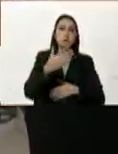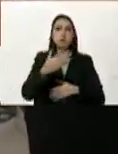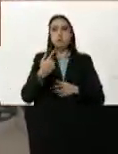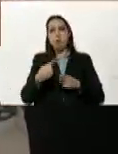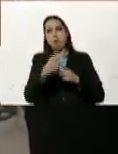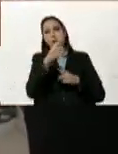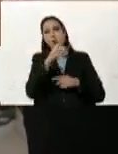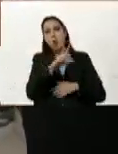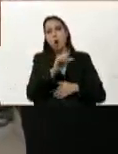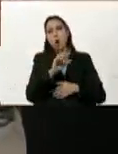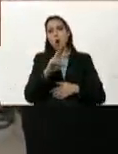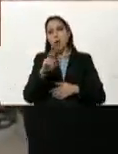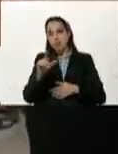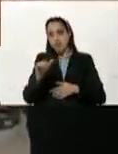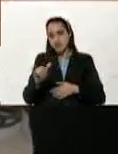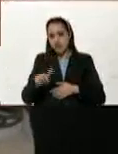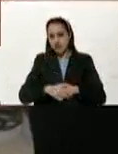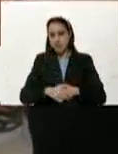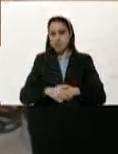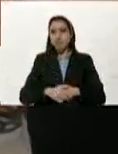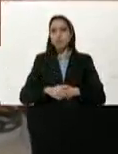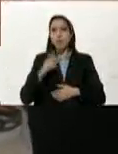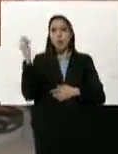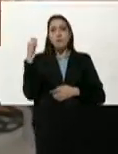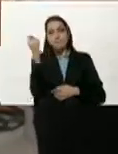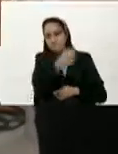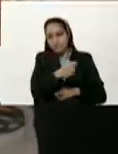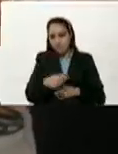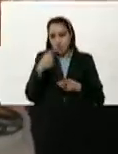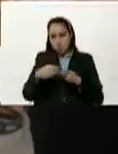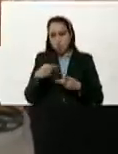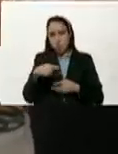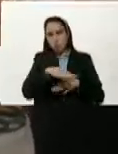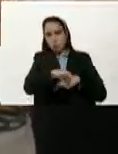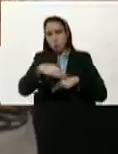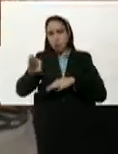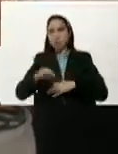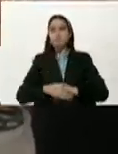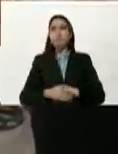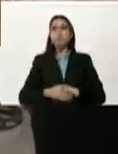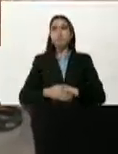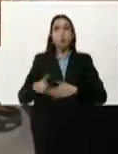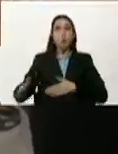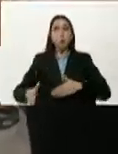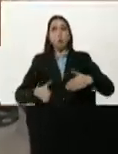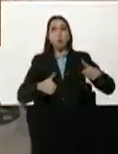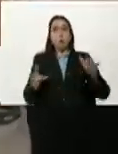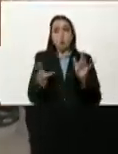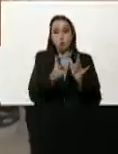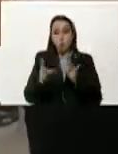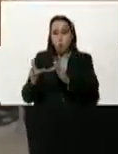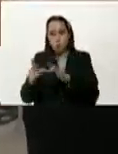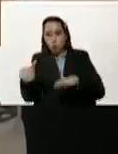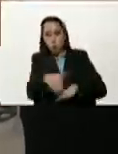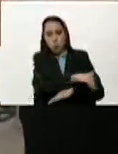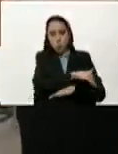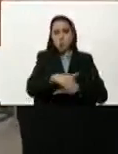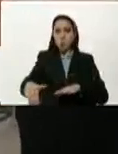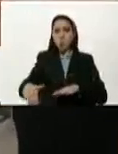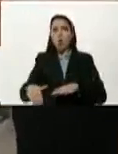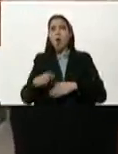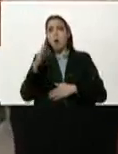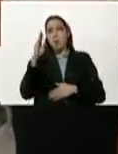hoy agarramos para este lado para abr usual porque mantecal está en esta ruta esta ruta conecta directamente con la la ciudad de